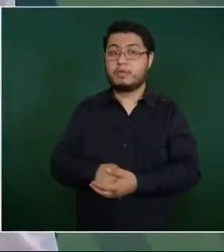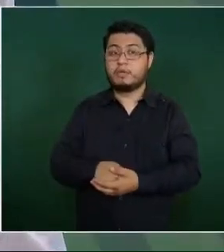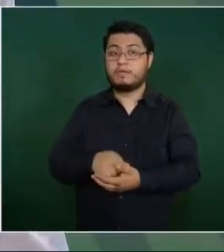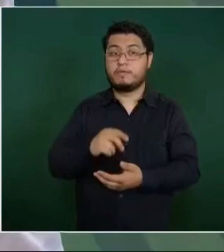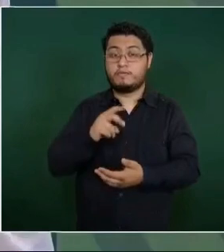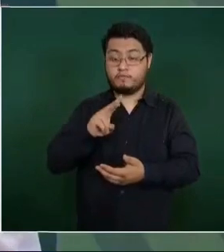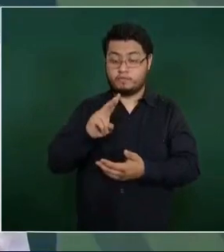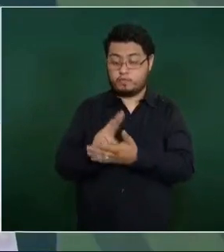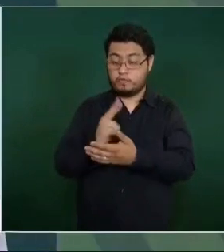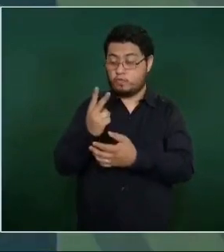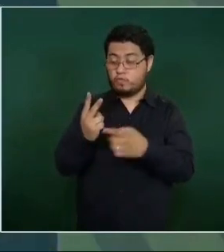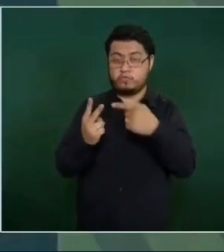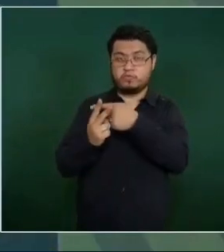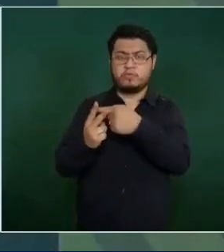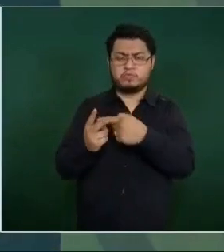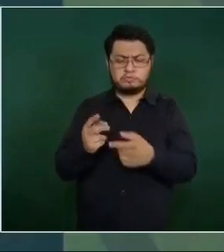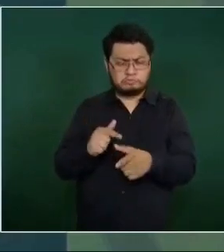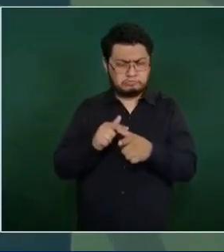fue Cebadúa